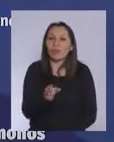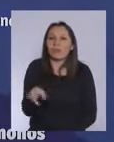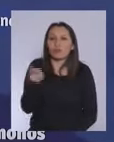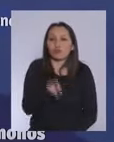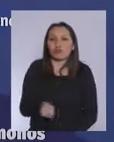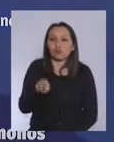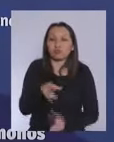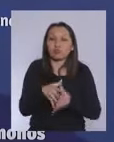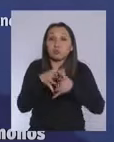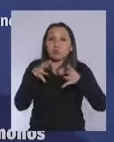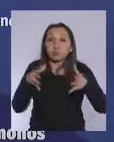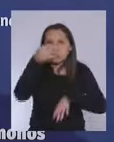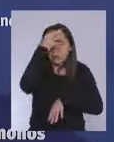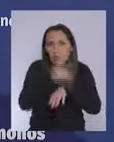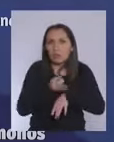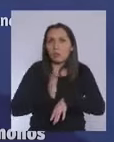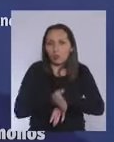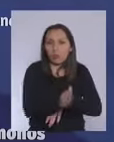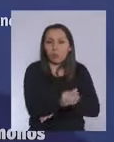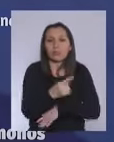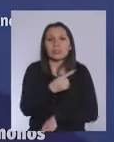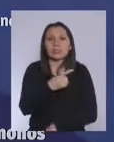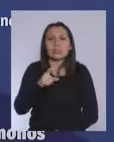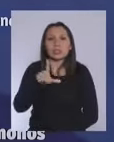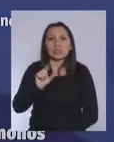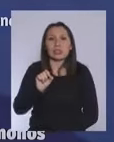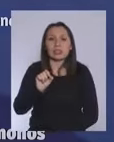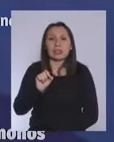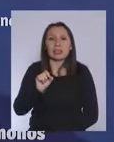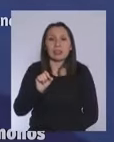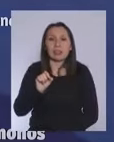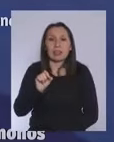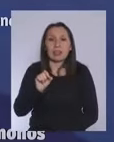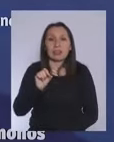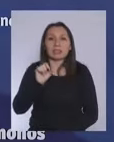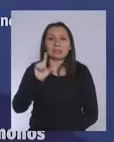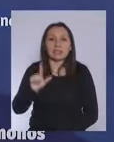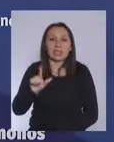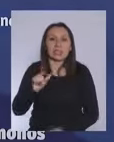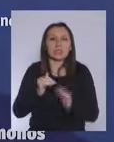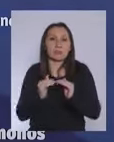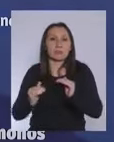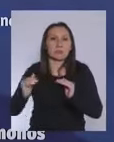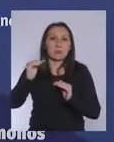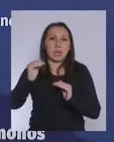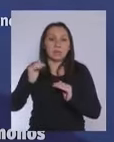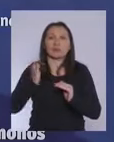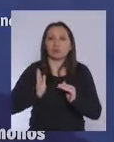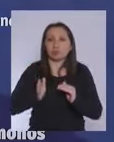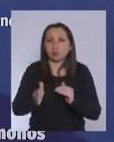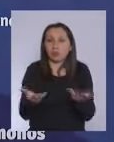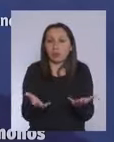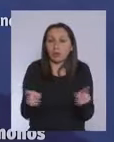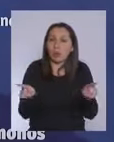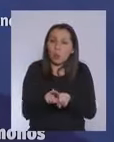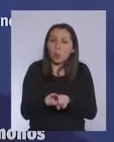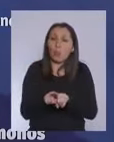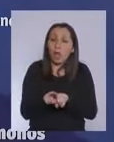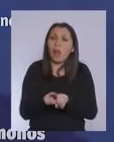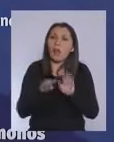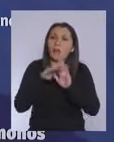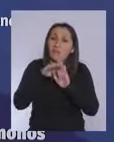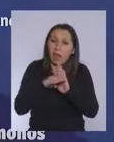muy alta sobre 170 777 y además a pesar de que han logrado